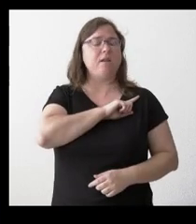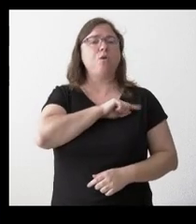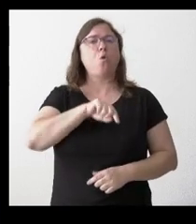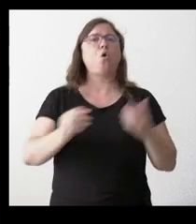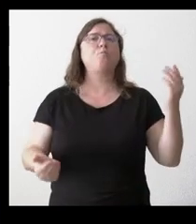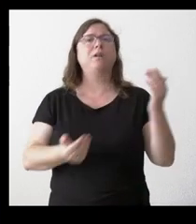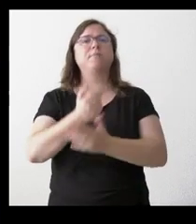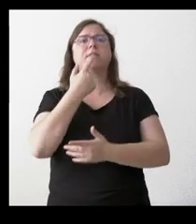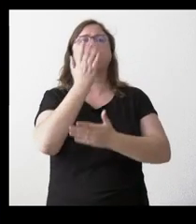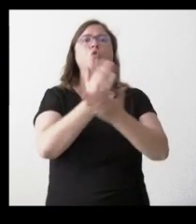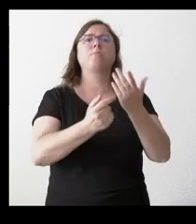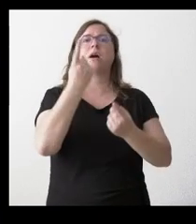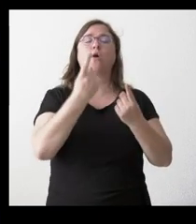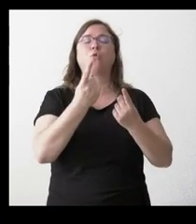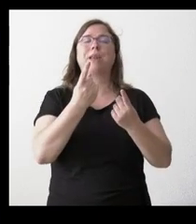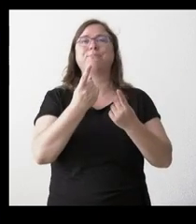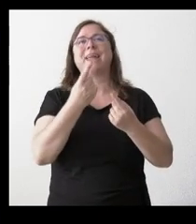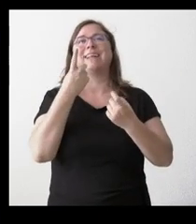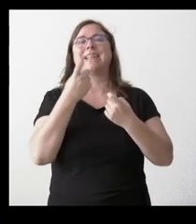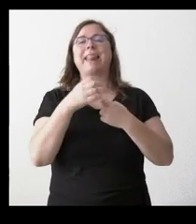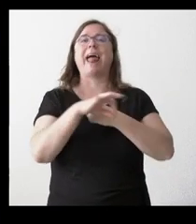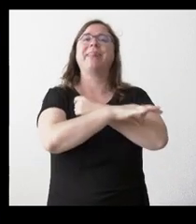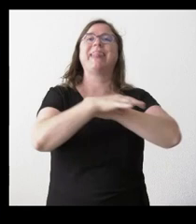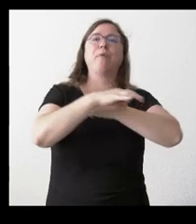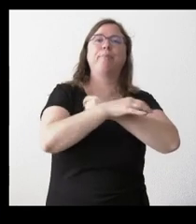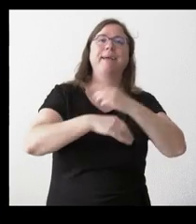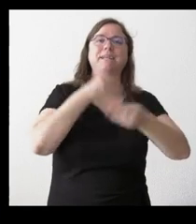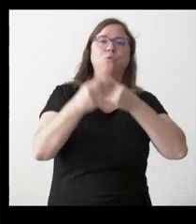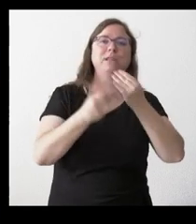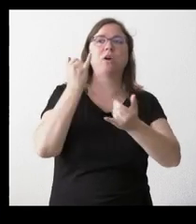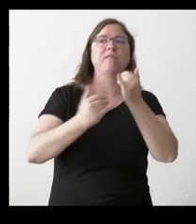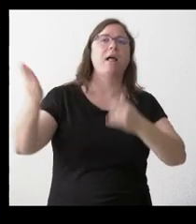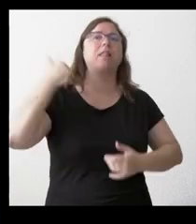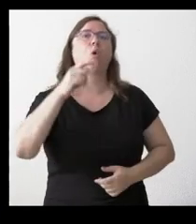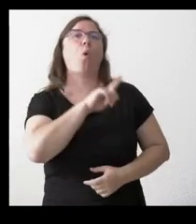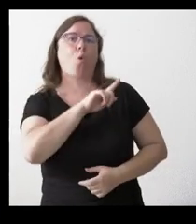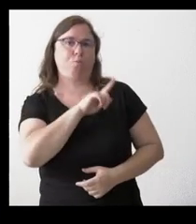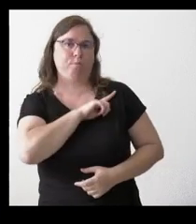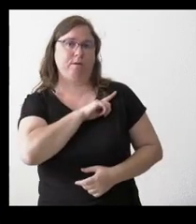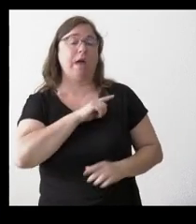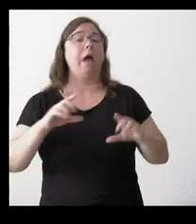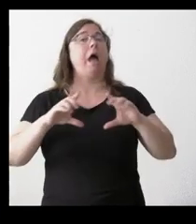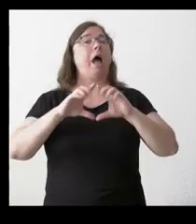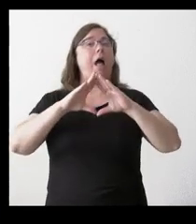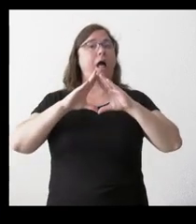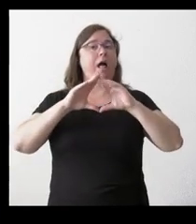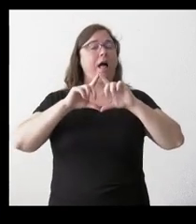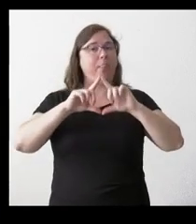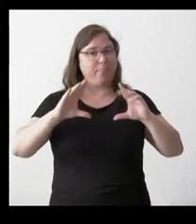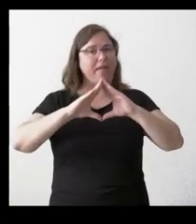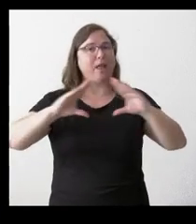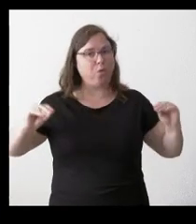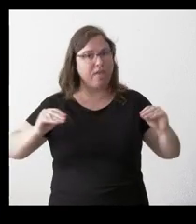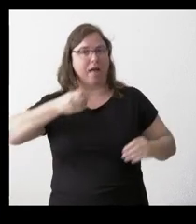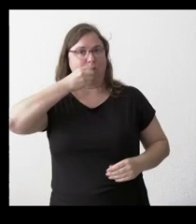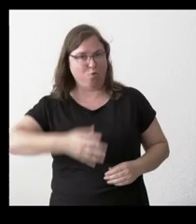hay comunidades que no han hecho los deberes y después tienen que recurrir a la UME, y que Andalucía lo ha hecho muy bien y no ha necesitado a la